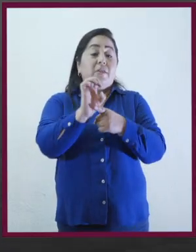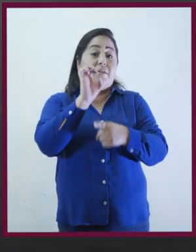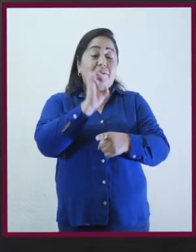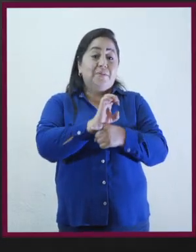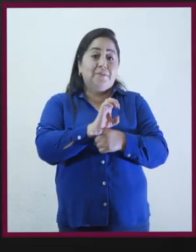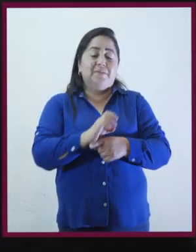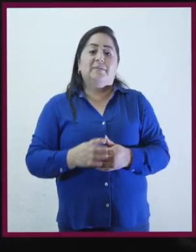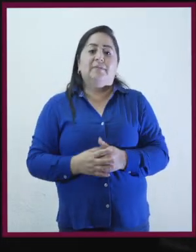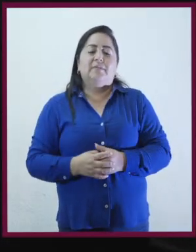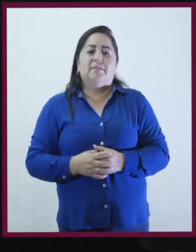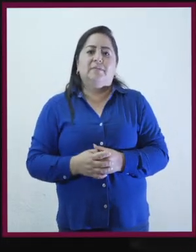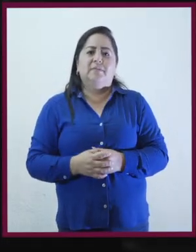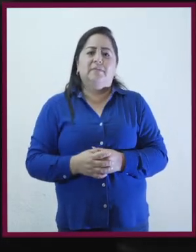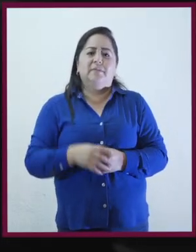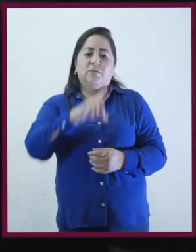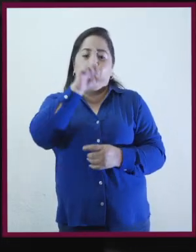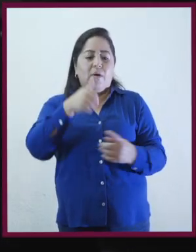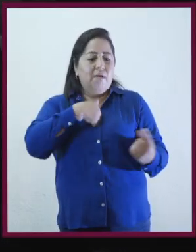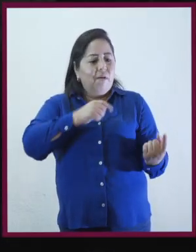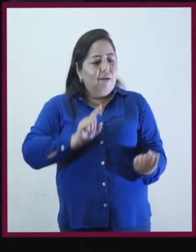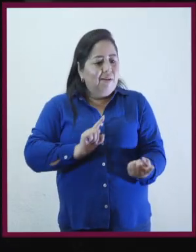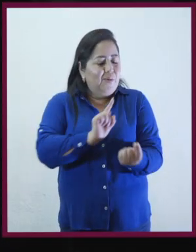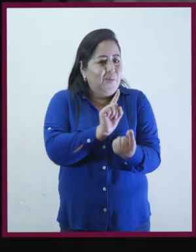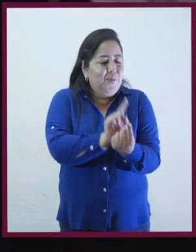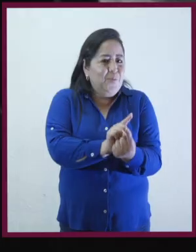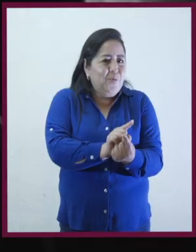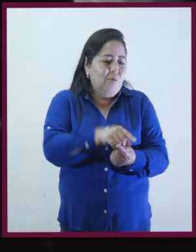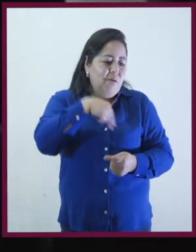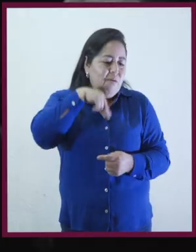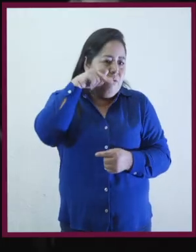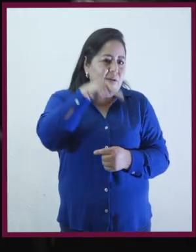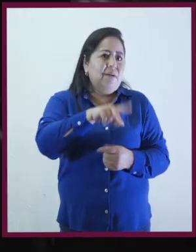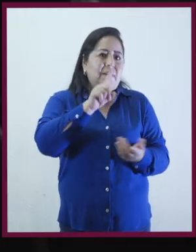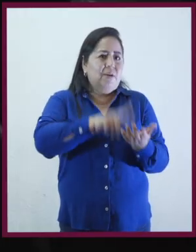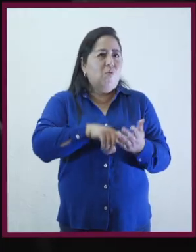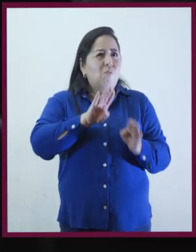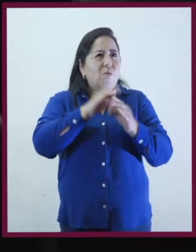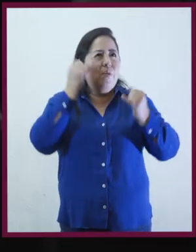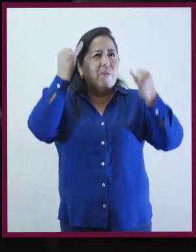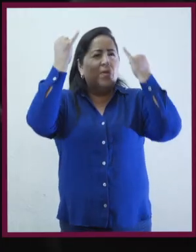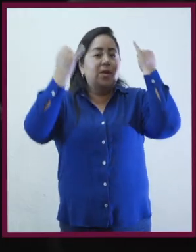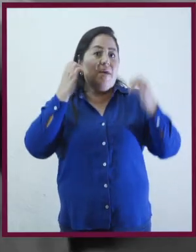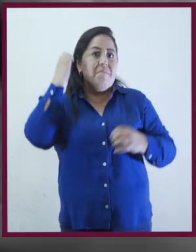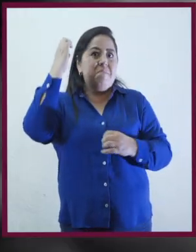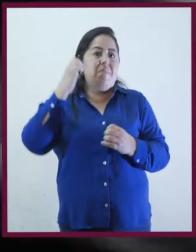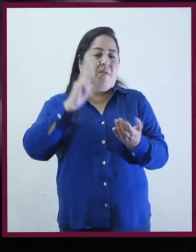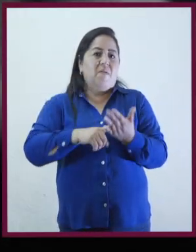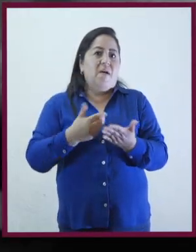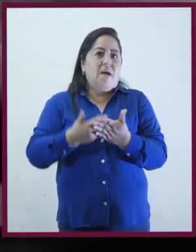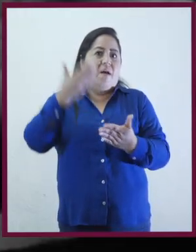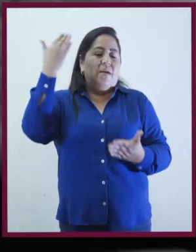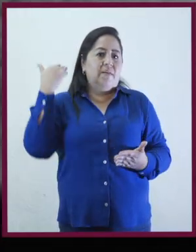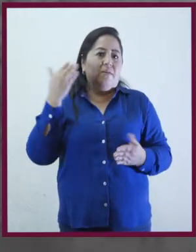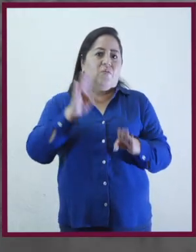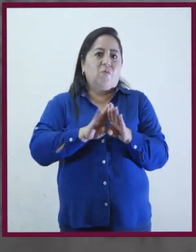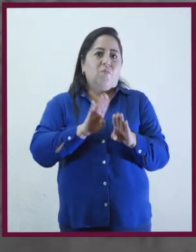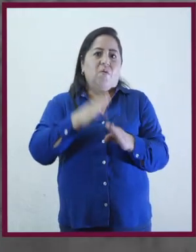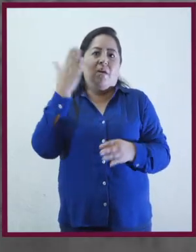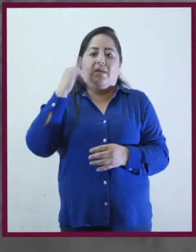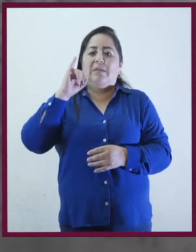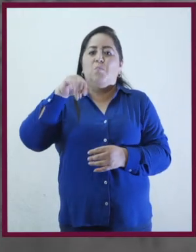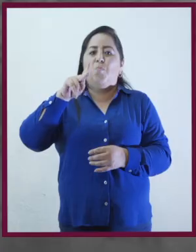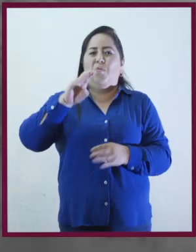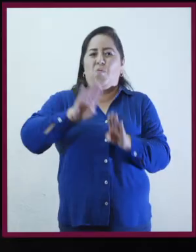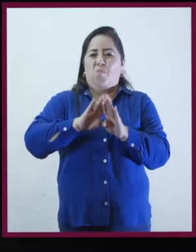Entonces, me acerqué, había esta idea de que el imperio había sido una cosa totalmente impuesta por